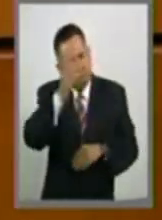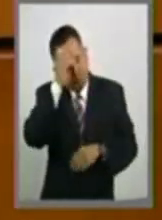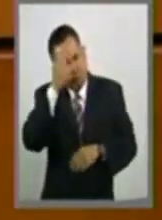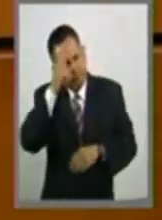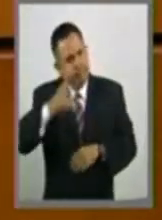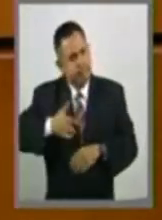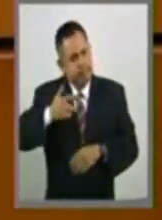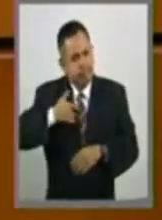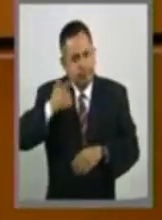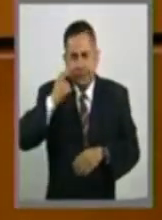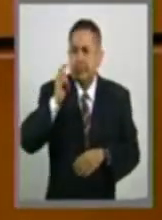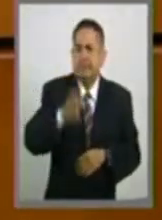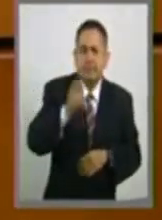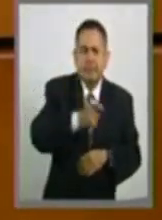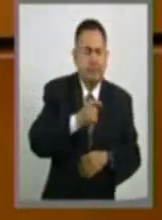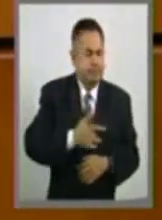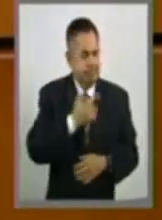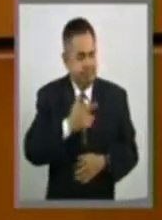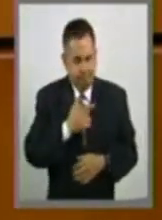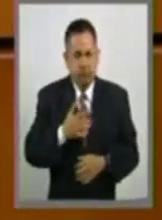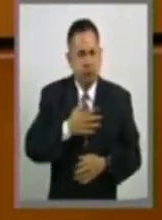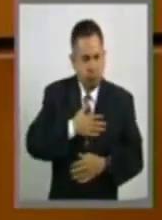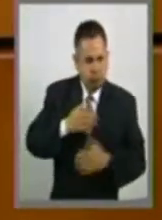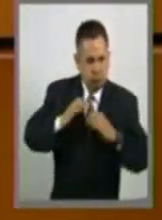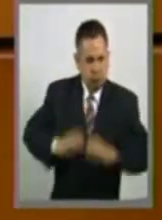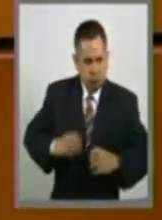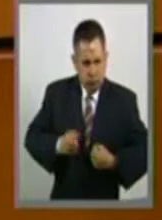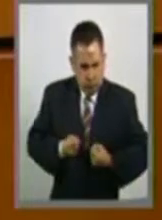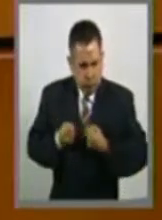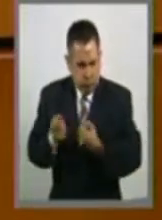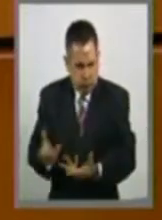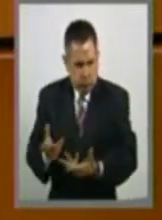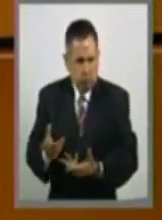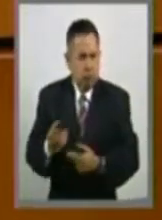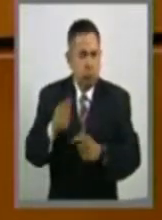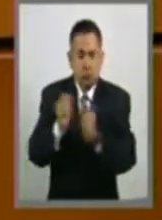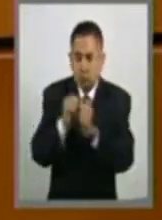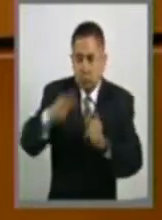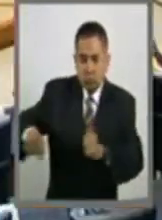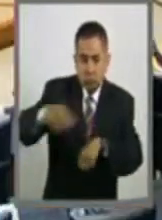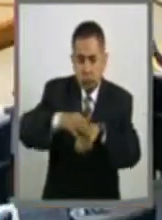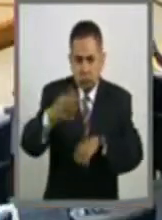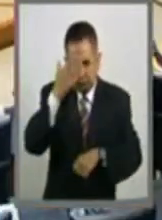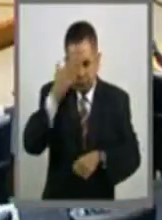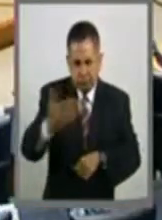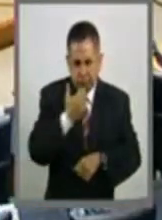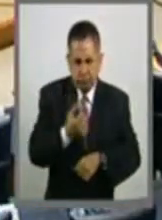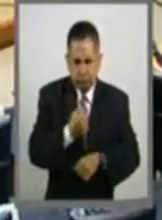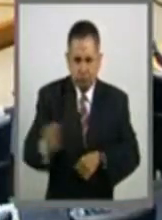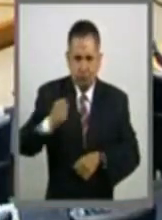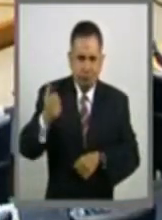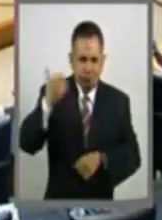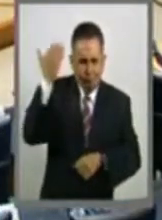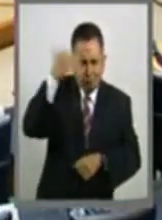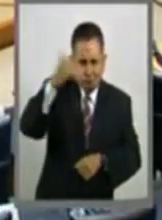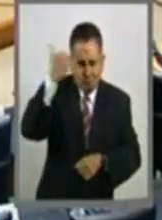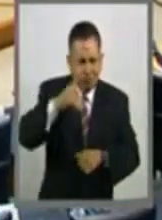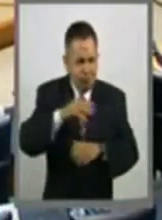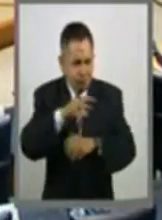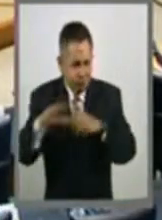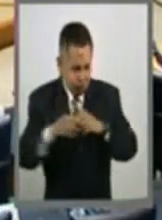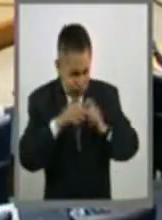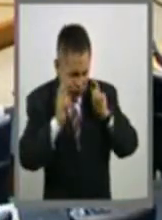de donadores que requieren la presencia de personal bien enterado, bien entrenado